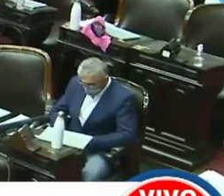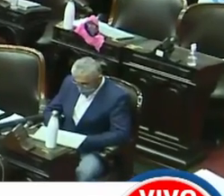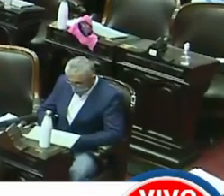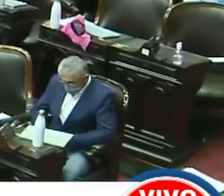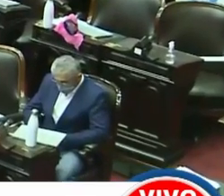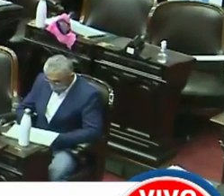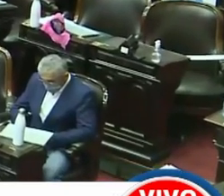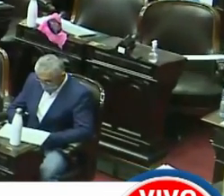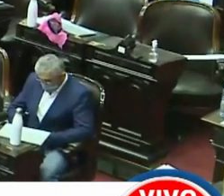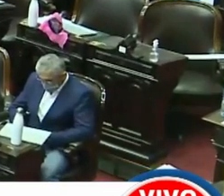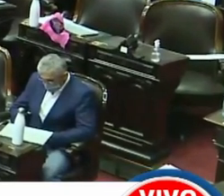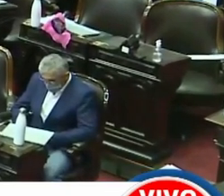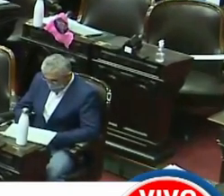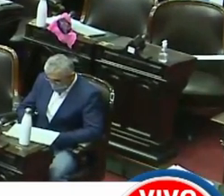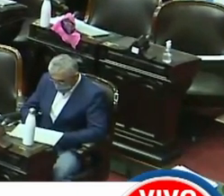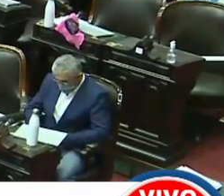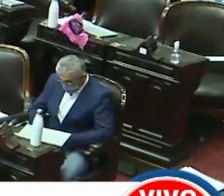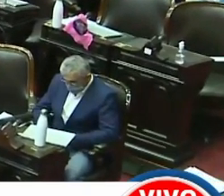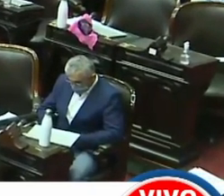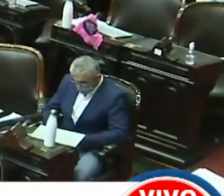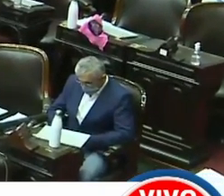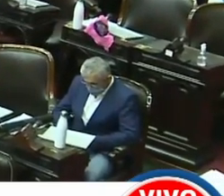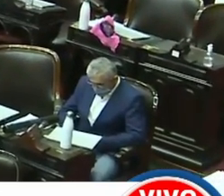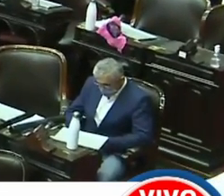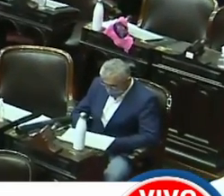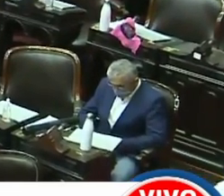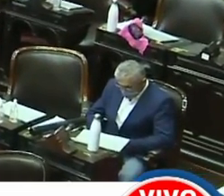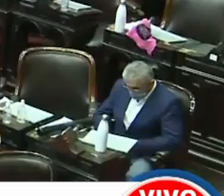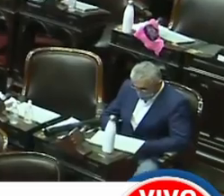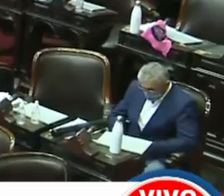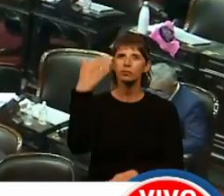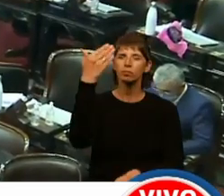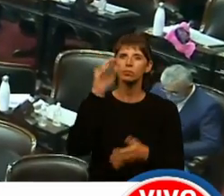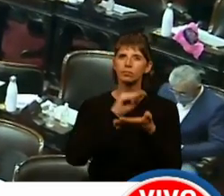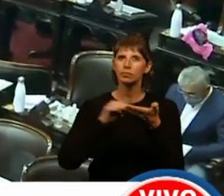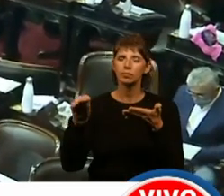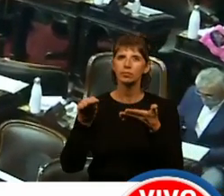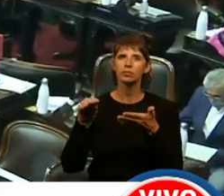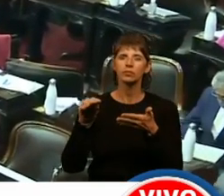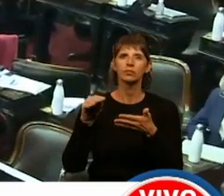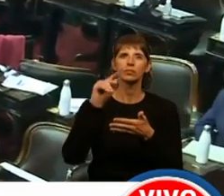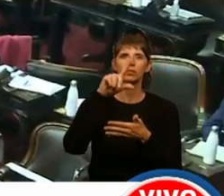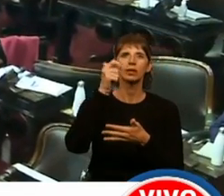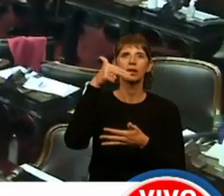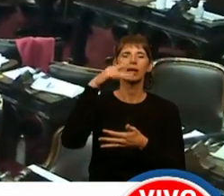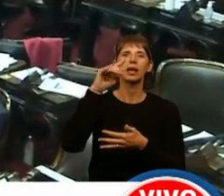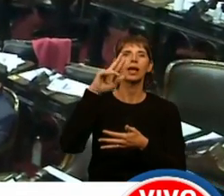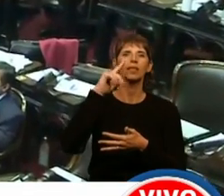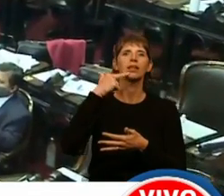gracias diputado benedetti tiene la palabra a las diputada susana graciela landriscina